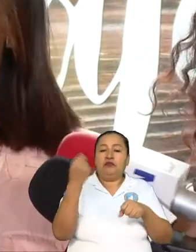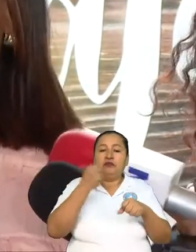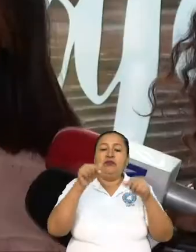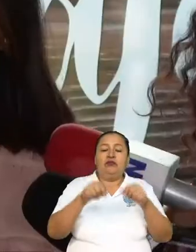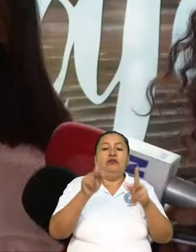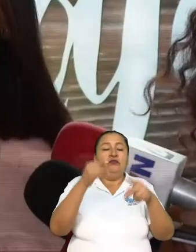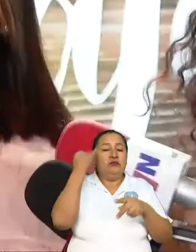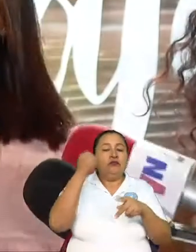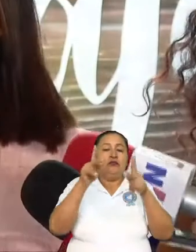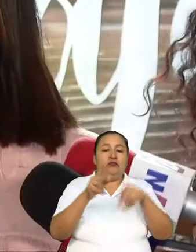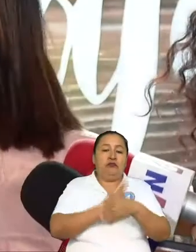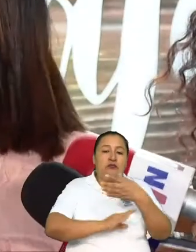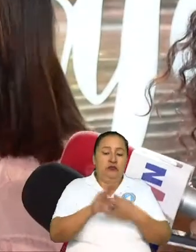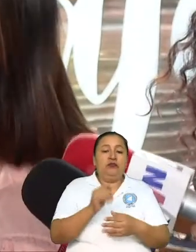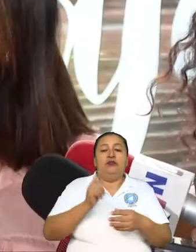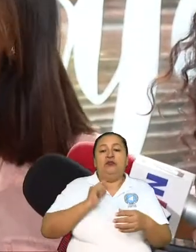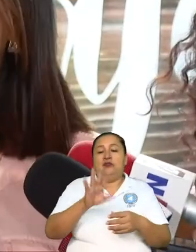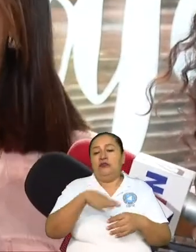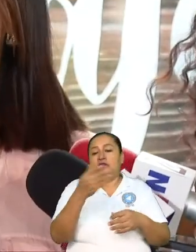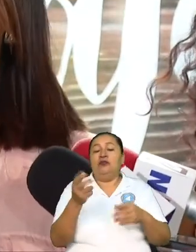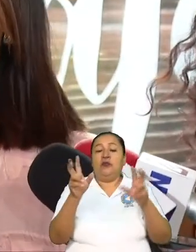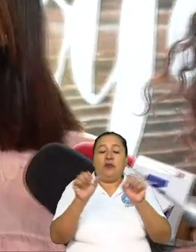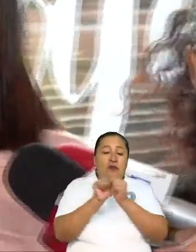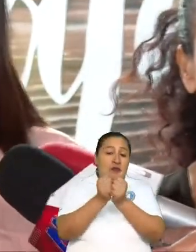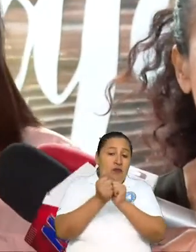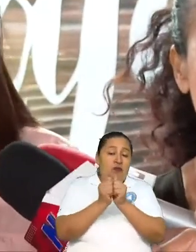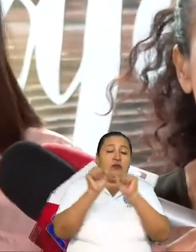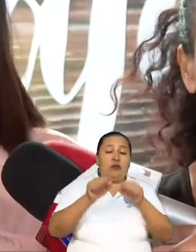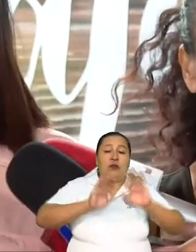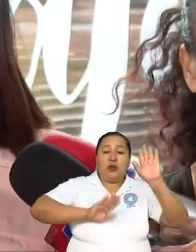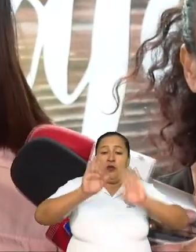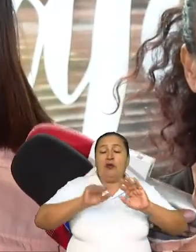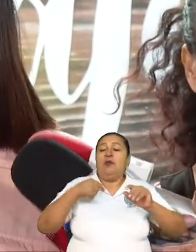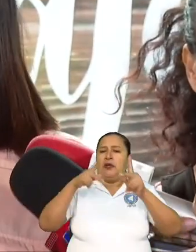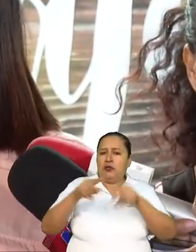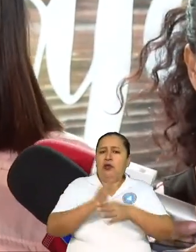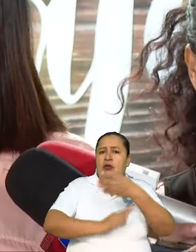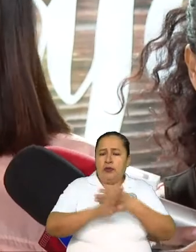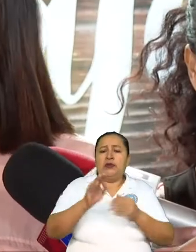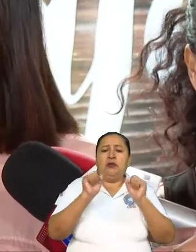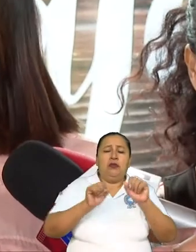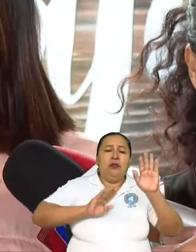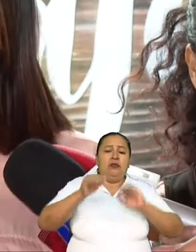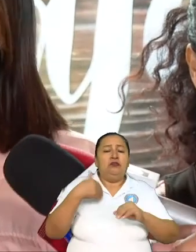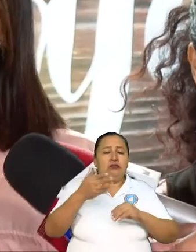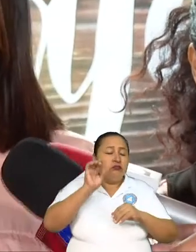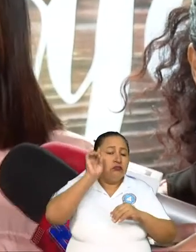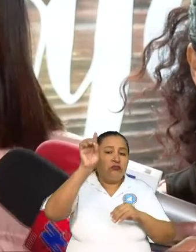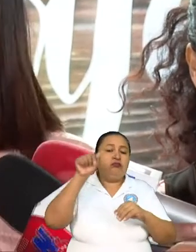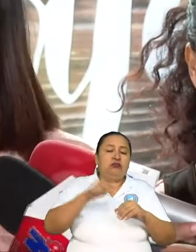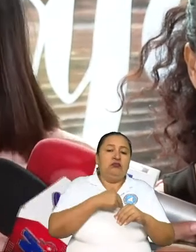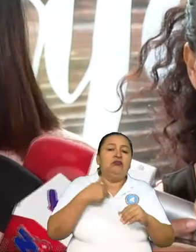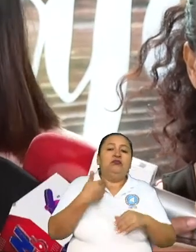los emprendedores con discapacidad. También tenemos un área de deporte donde van a compartir nuestros protagonistas con discapacidad que se han desarrollado y que